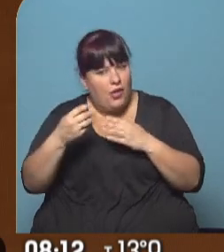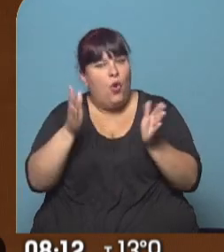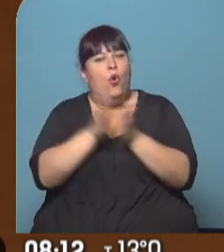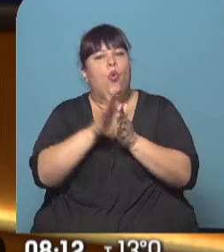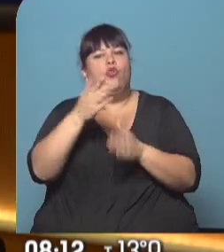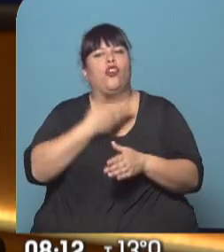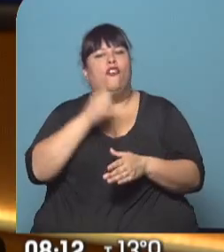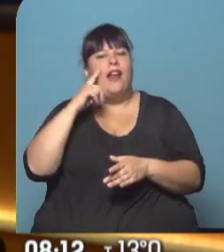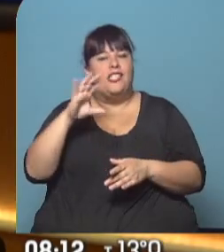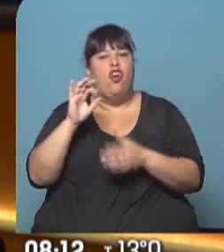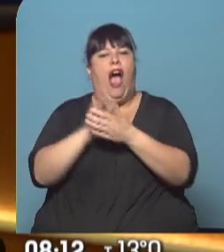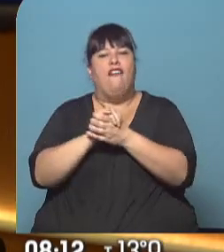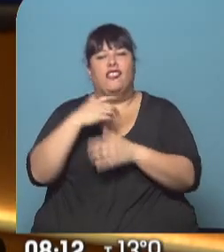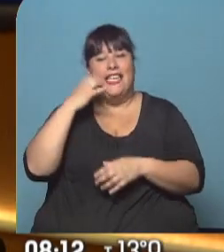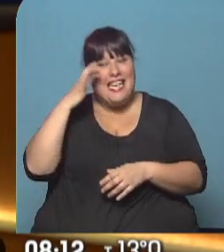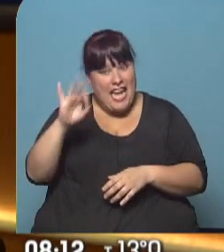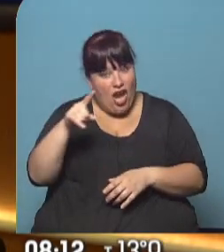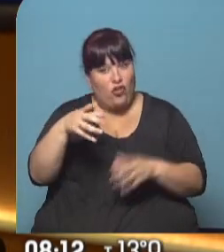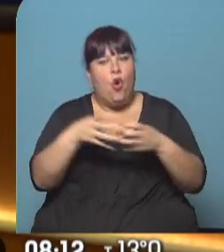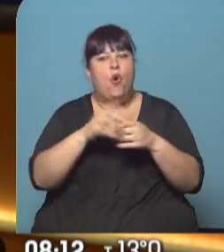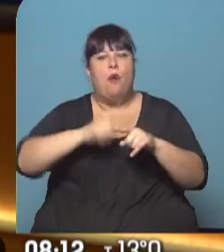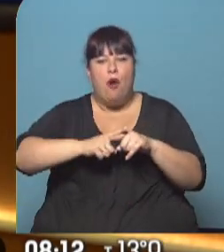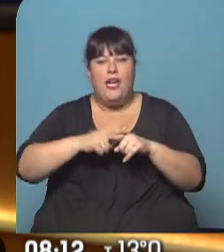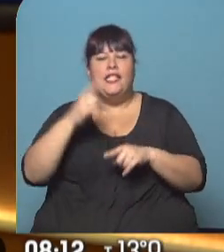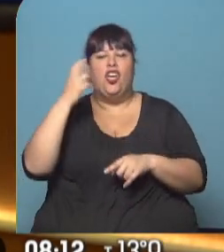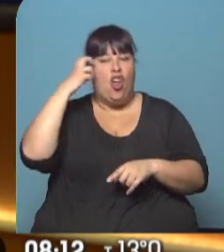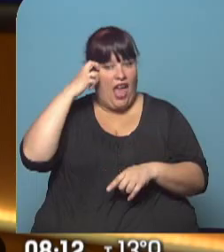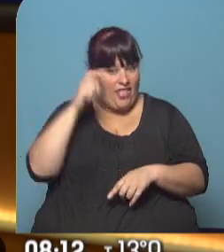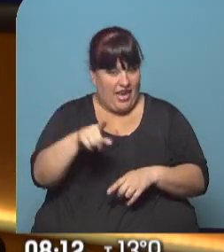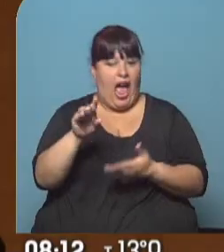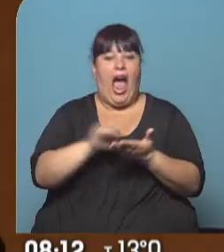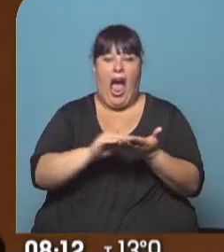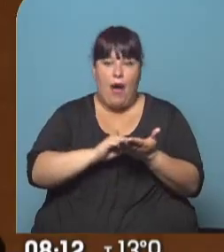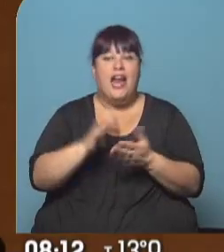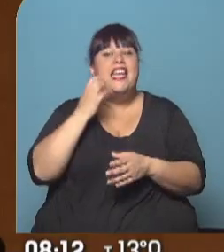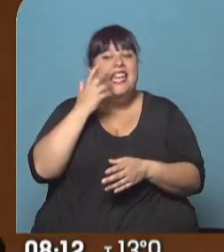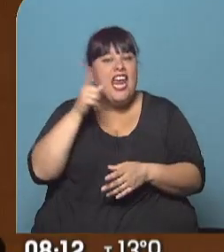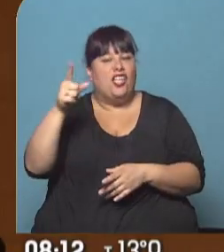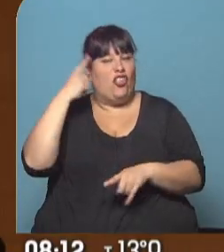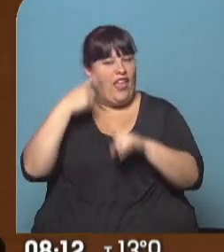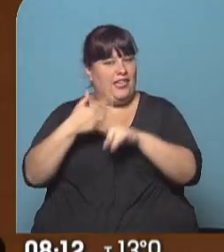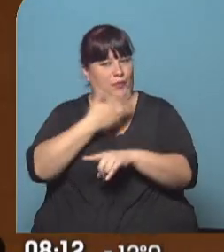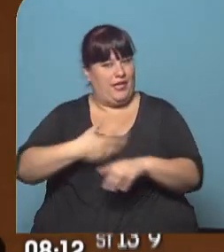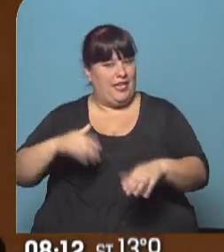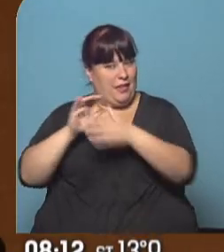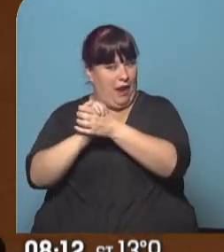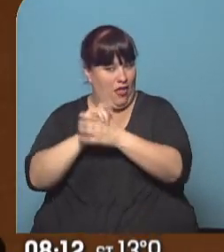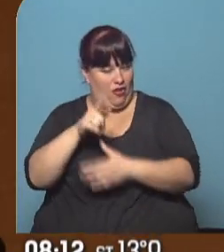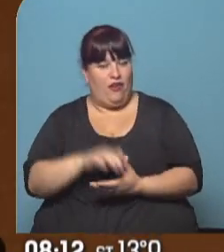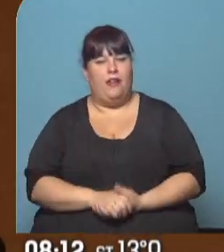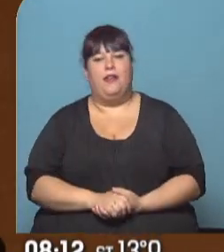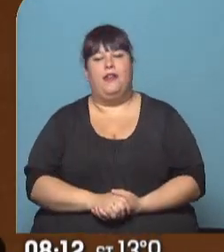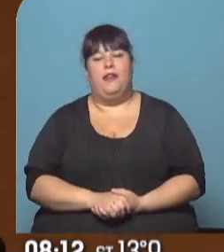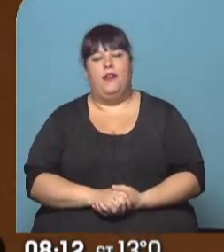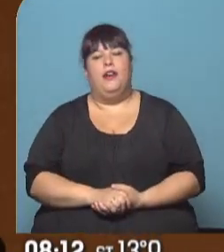junto a francisco alfonsín dirigente político de la unión cívica radical abogado y nieto del ex presidente raúl ricardo alfonsín